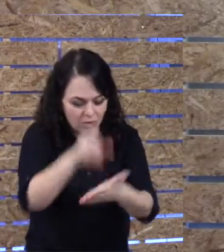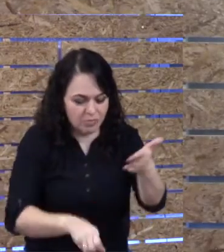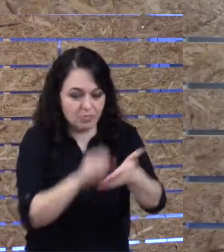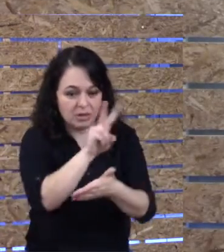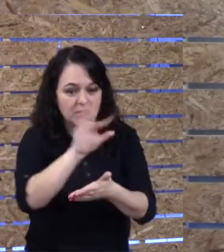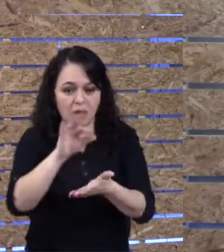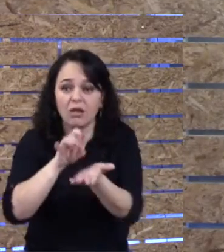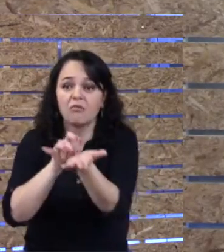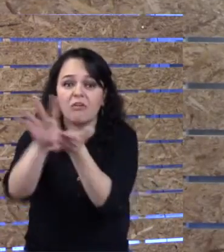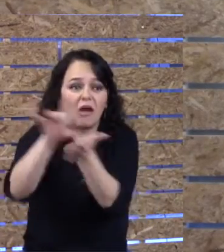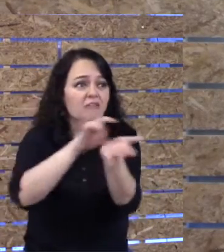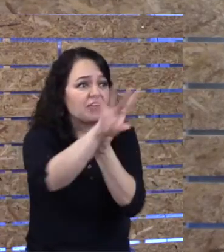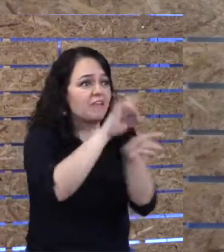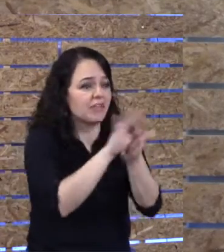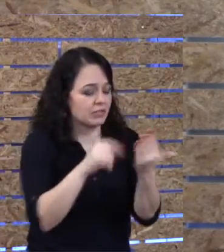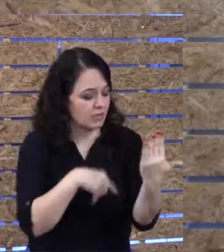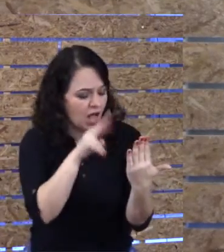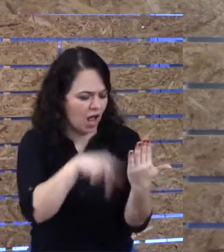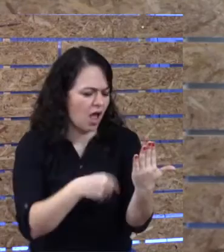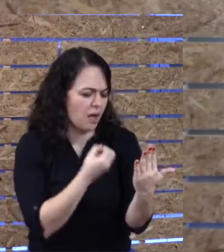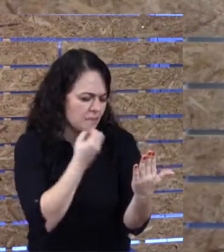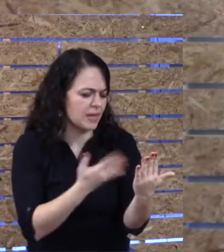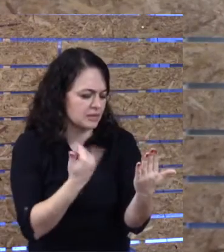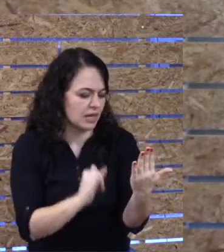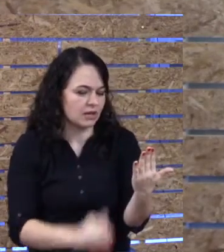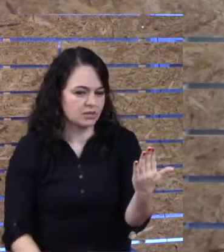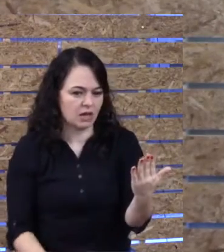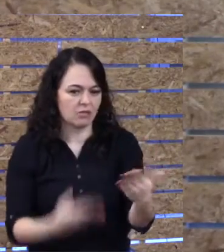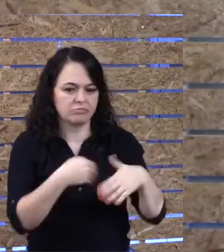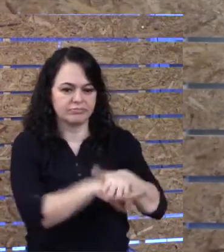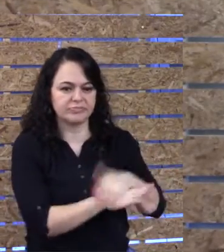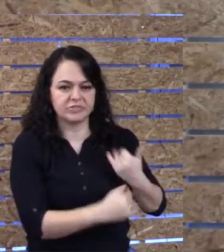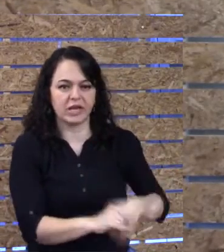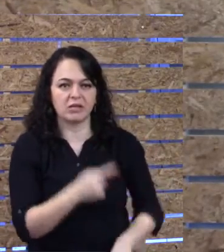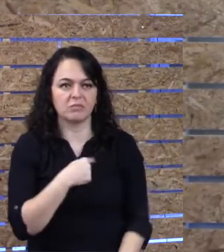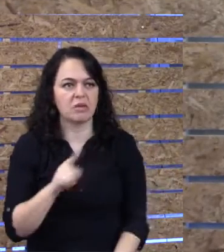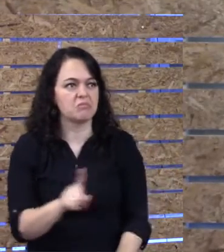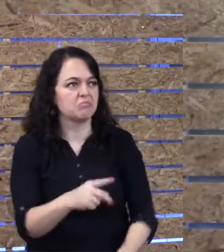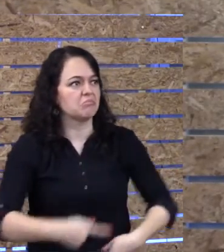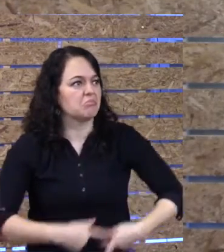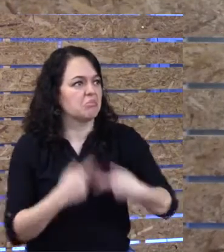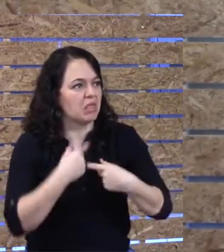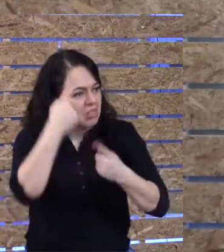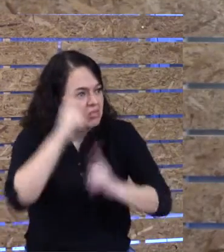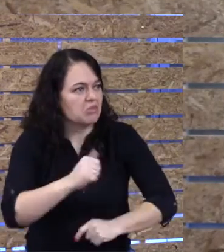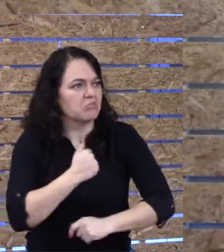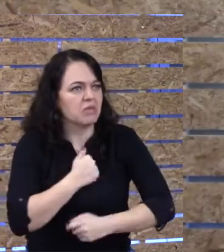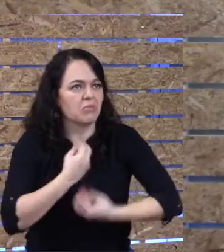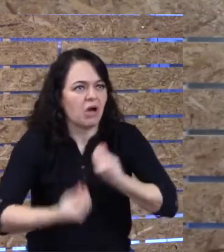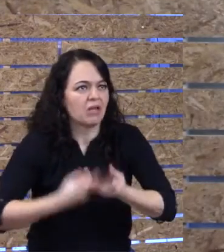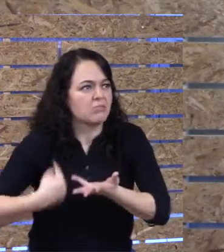importa si es verdad o no, lo que importa es lo que se siente cuando eso se dice o se escucha.